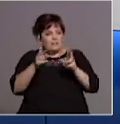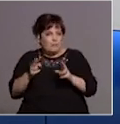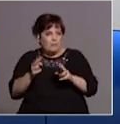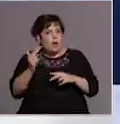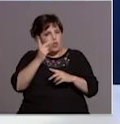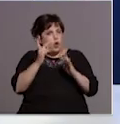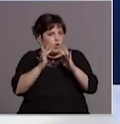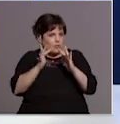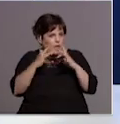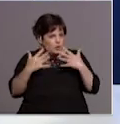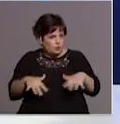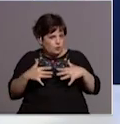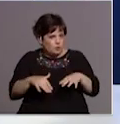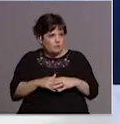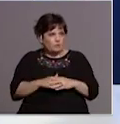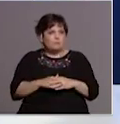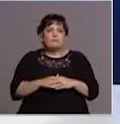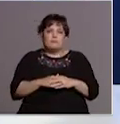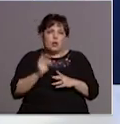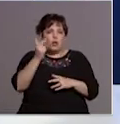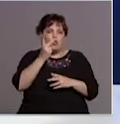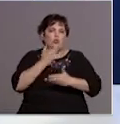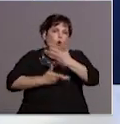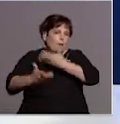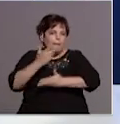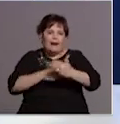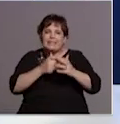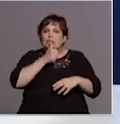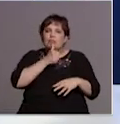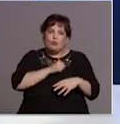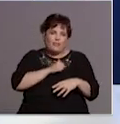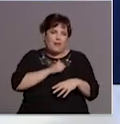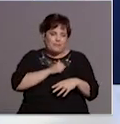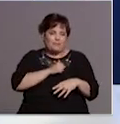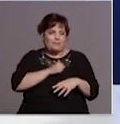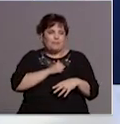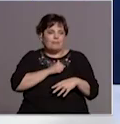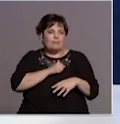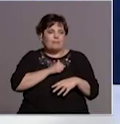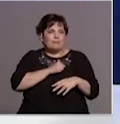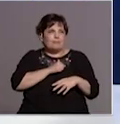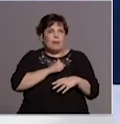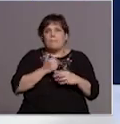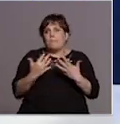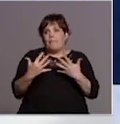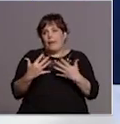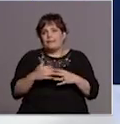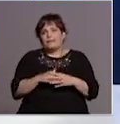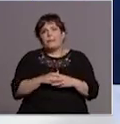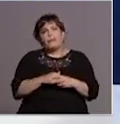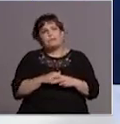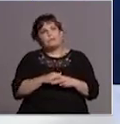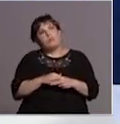cercanos aparte y que comparten una historia bastante parecida no